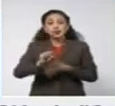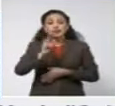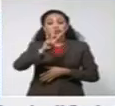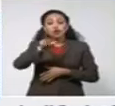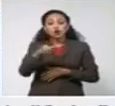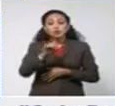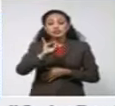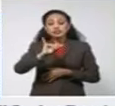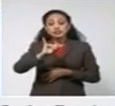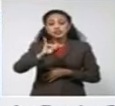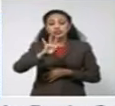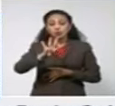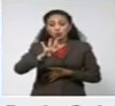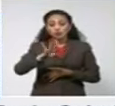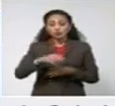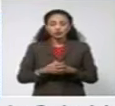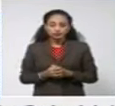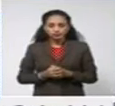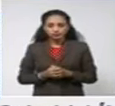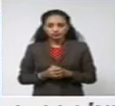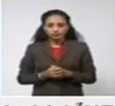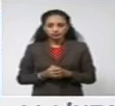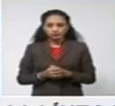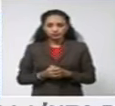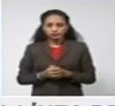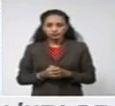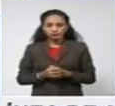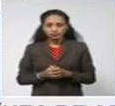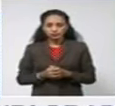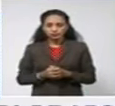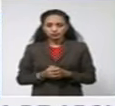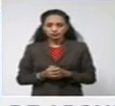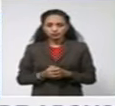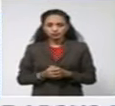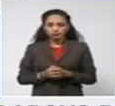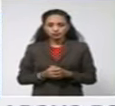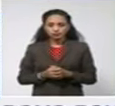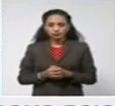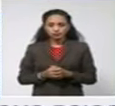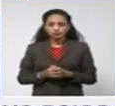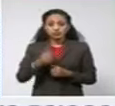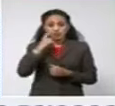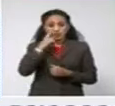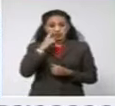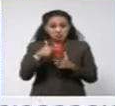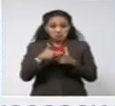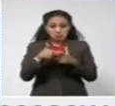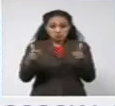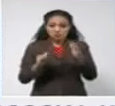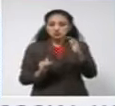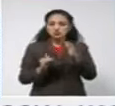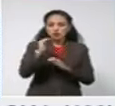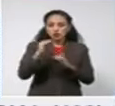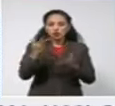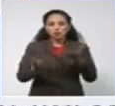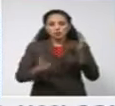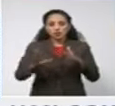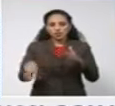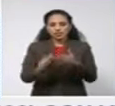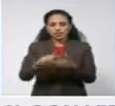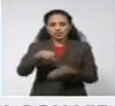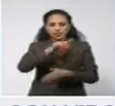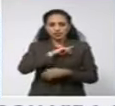3,64 por 100.000 habitantes, pues tienen cifras superiores a las del día de ayer.